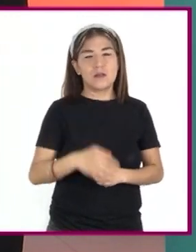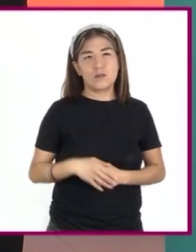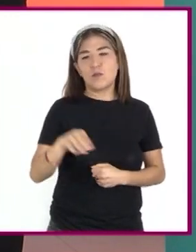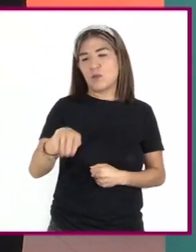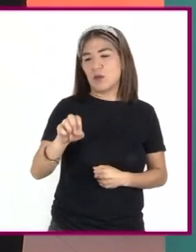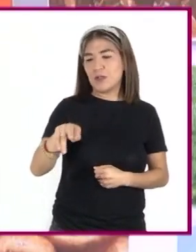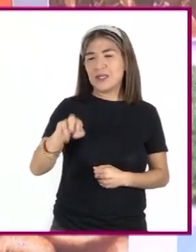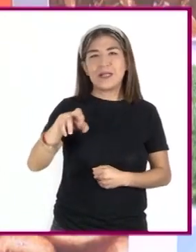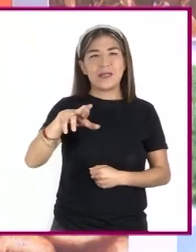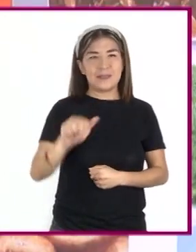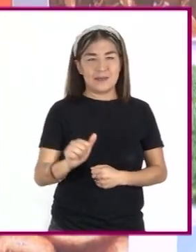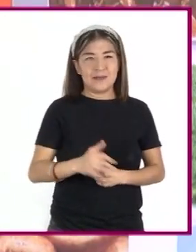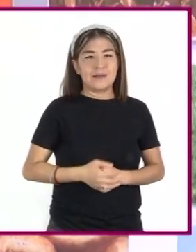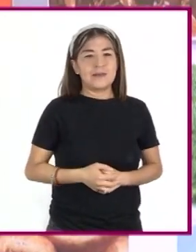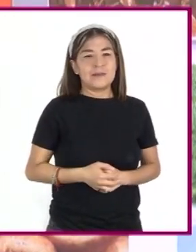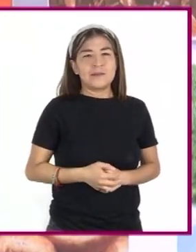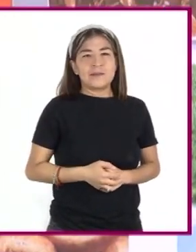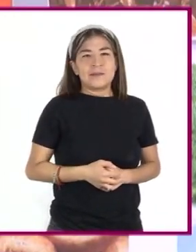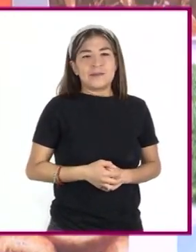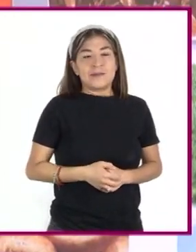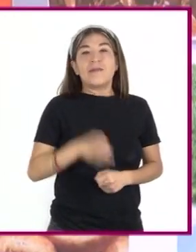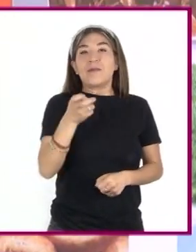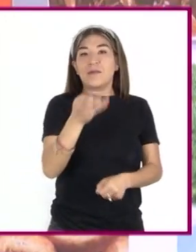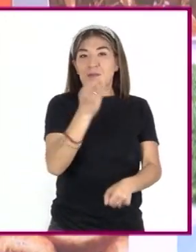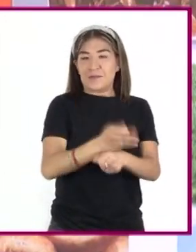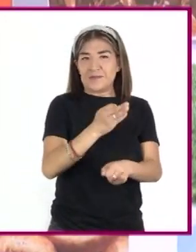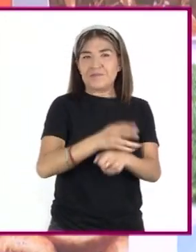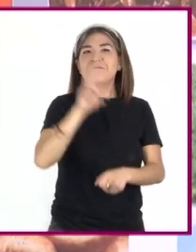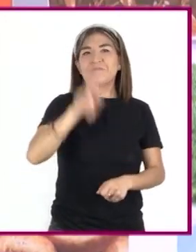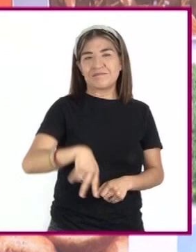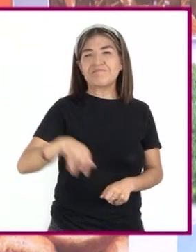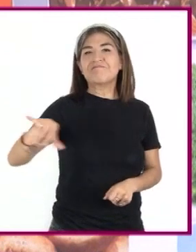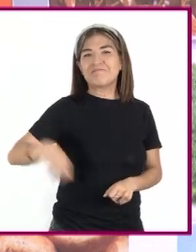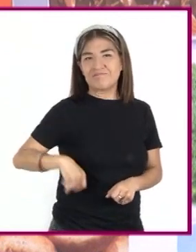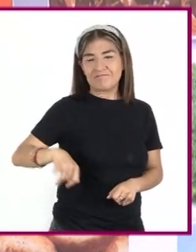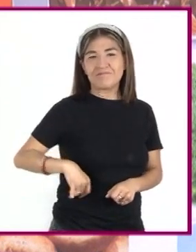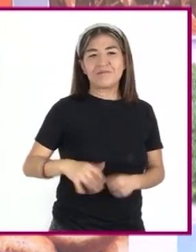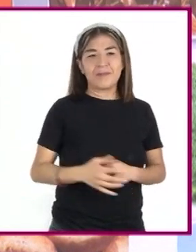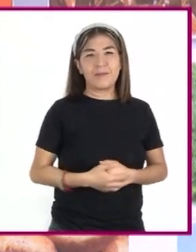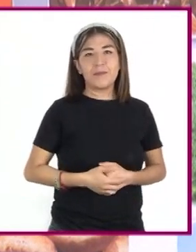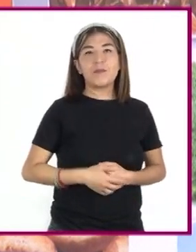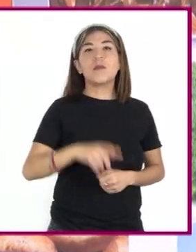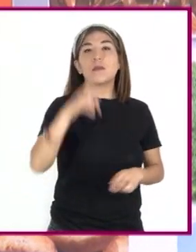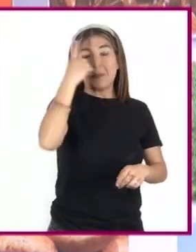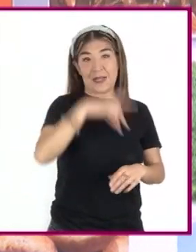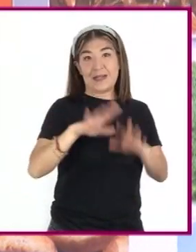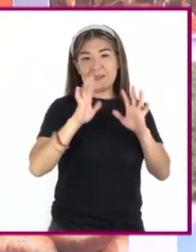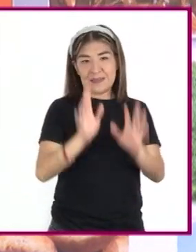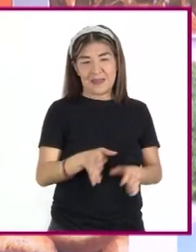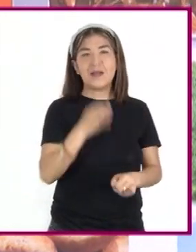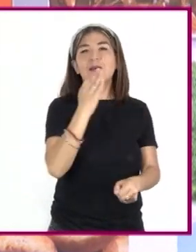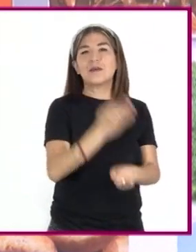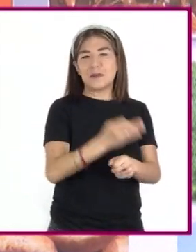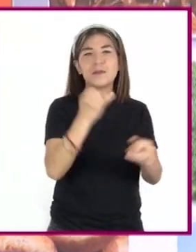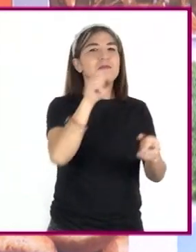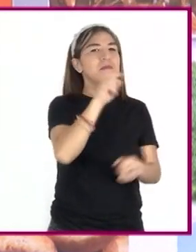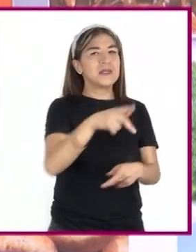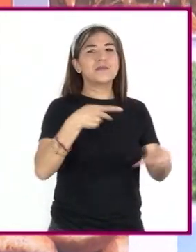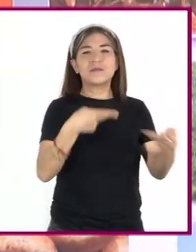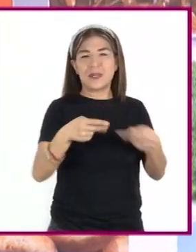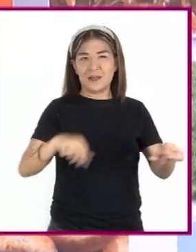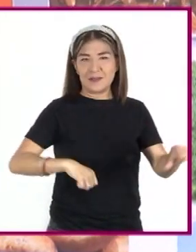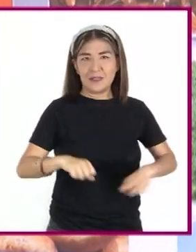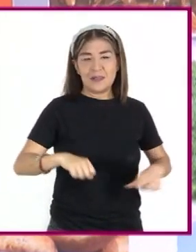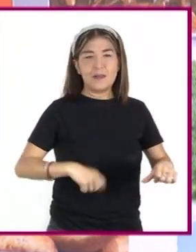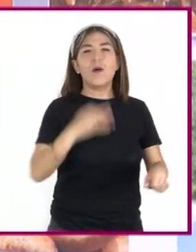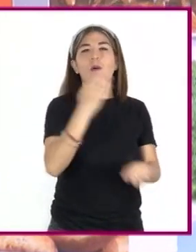Monera. Esta sesión ha sido muy interesante y para ir concluyendo con la misma dinámica, les